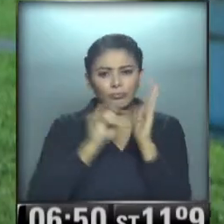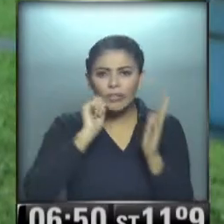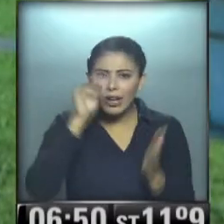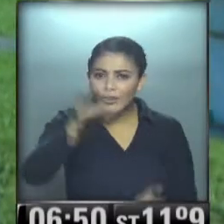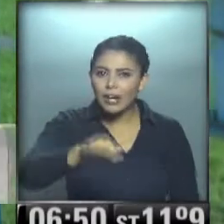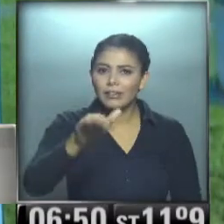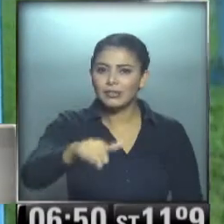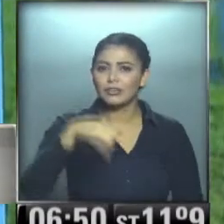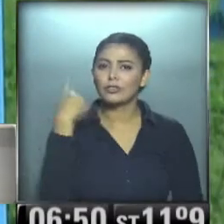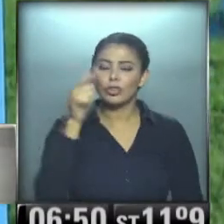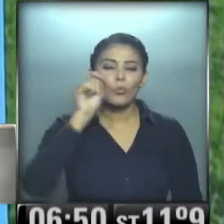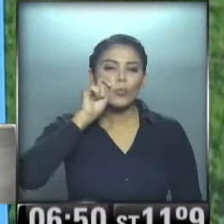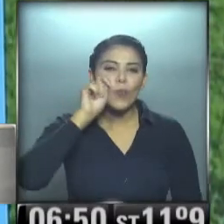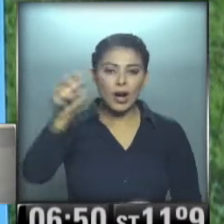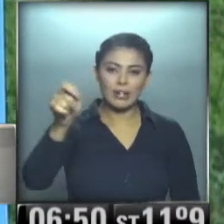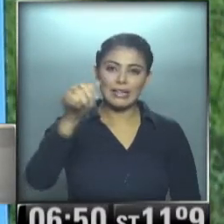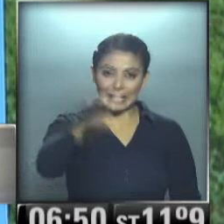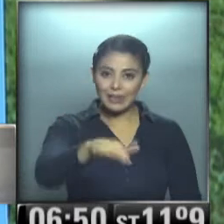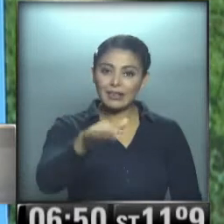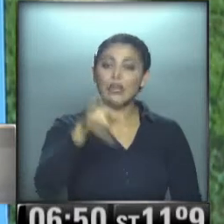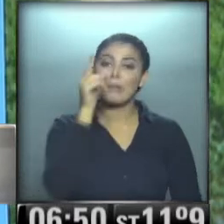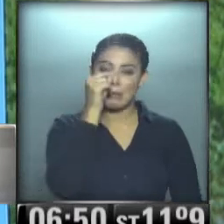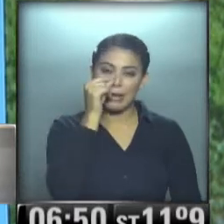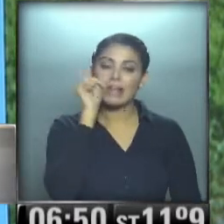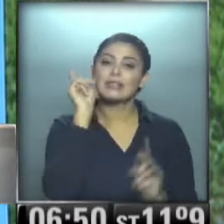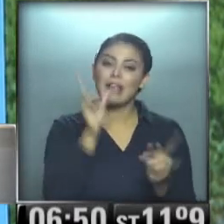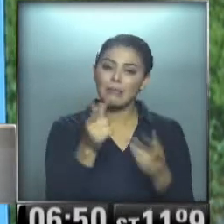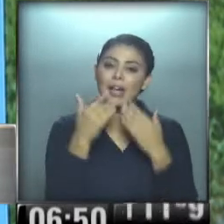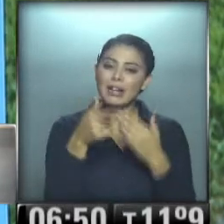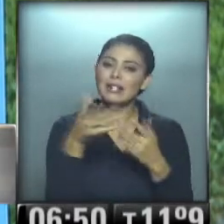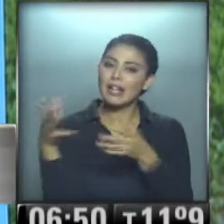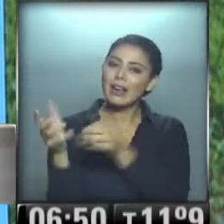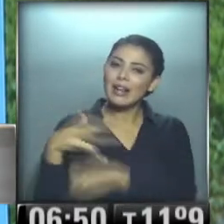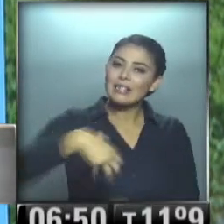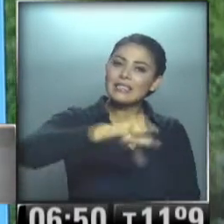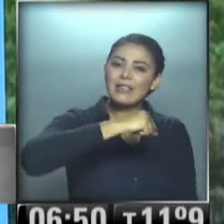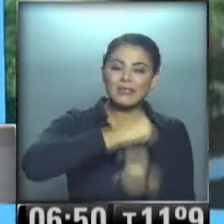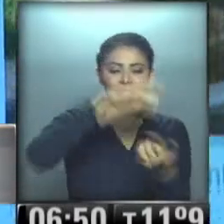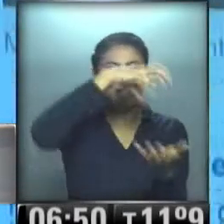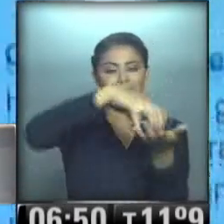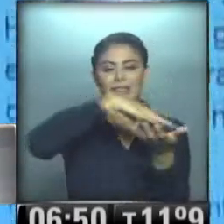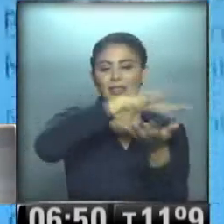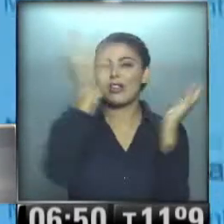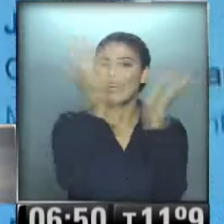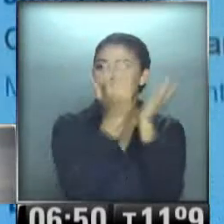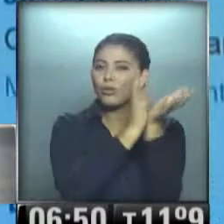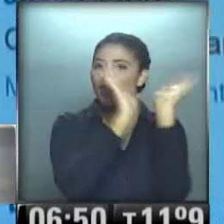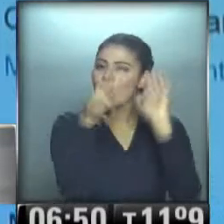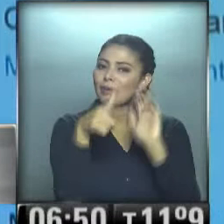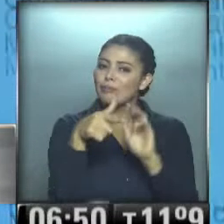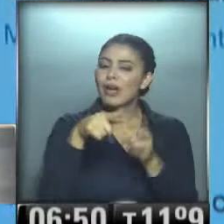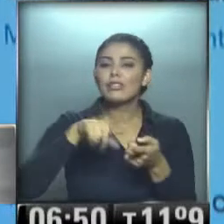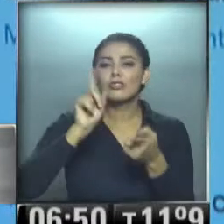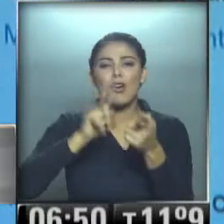Cruz. Le mandamos un beso enorme a Juan Cruz, a su papá, por acercarlo al Observatorio Central Buenos Aires y compartir un día a